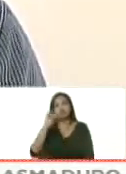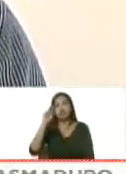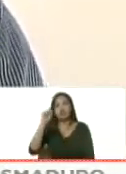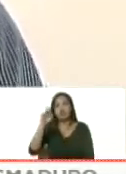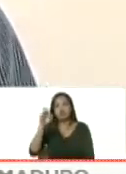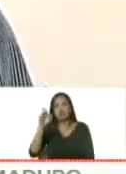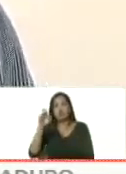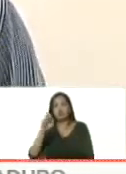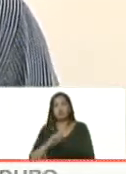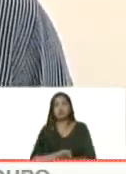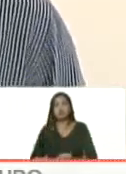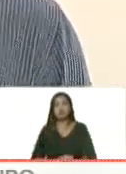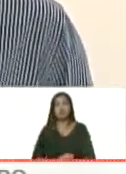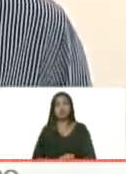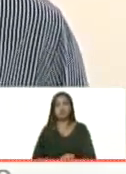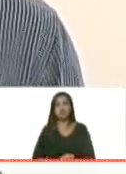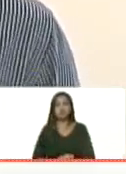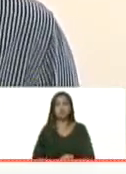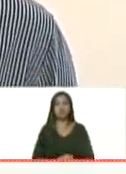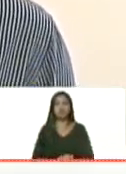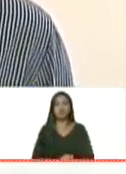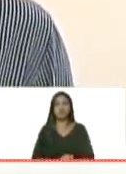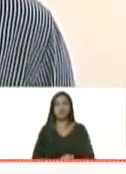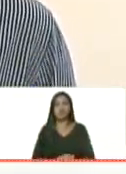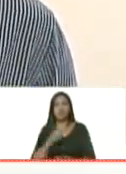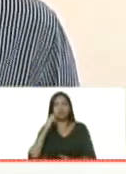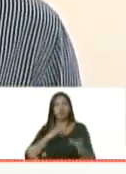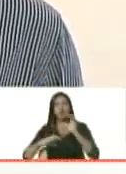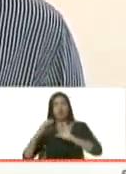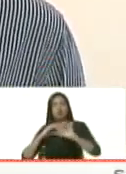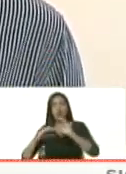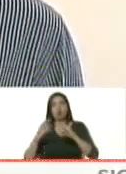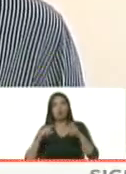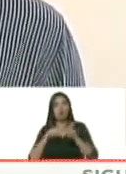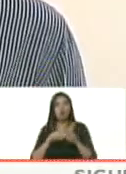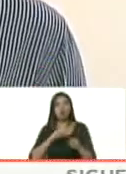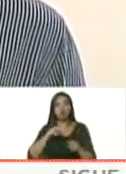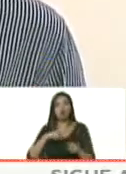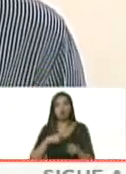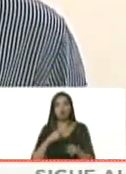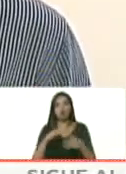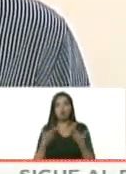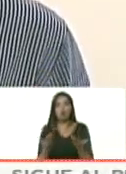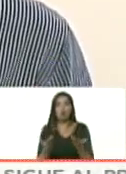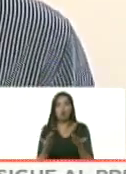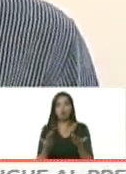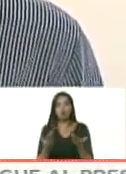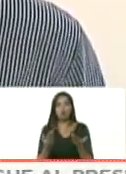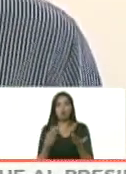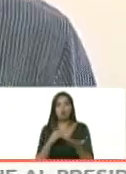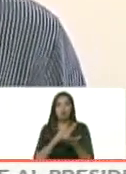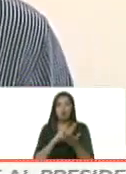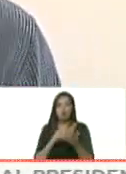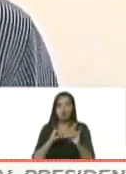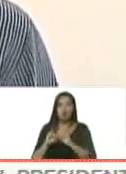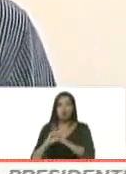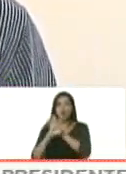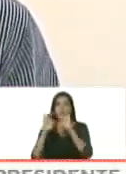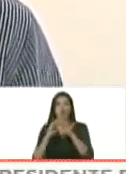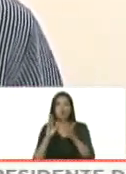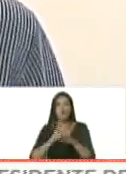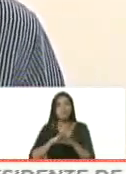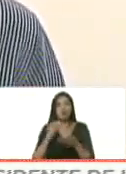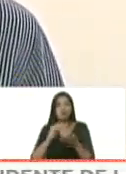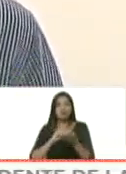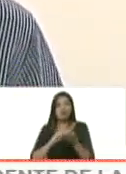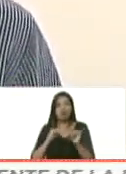Eriksen Søreide. Es un comunicado que, aun cuando es escueto, porque las pautas